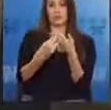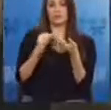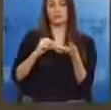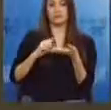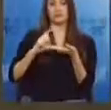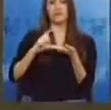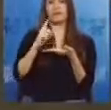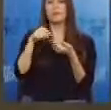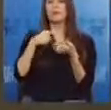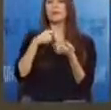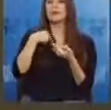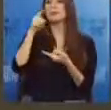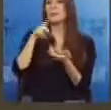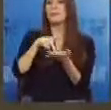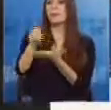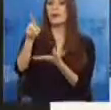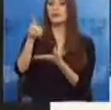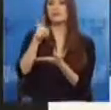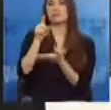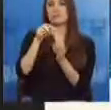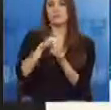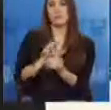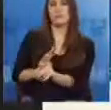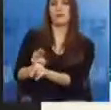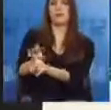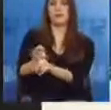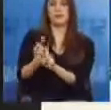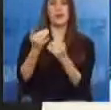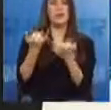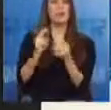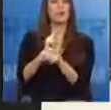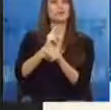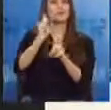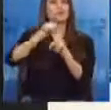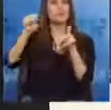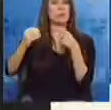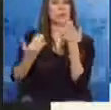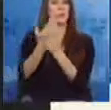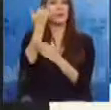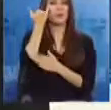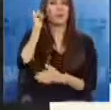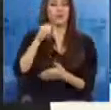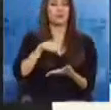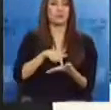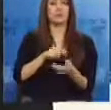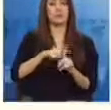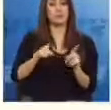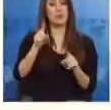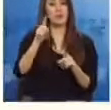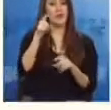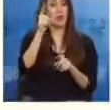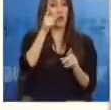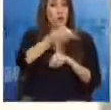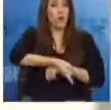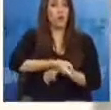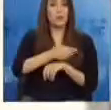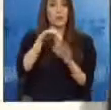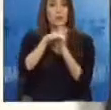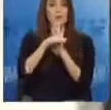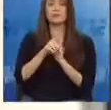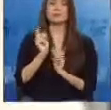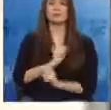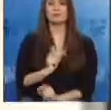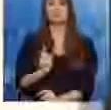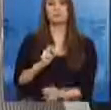quieren confundir a la ciudadanía. Para el economista Víctor Hugo Villacrés, este tipo de situaciones son utilizadas a vísperas de una